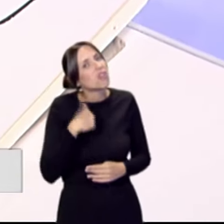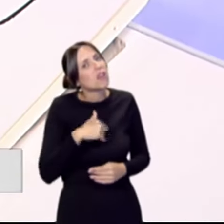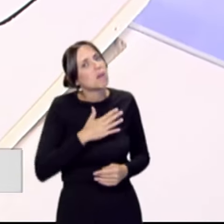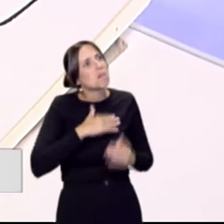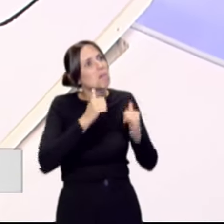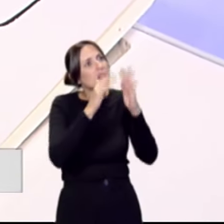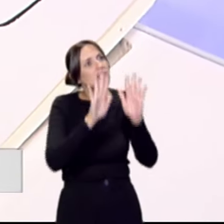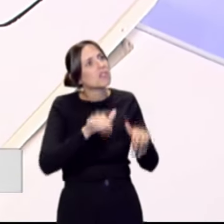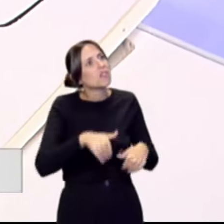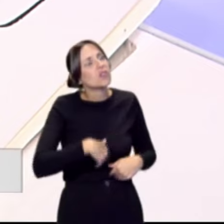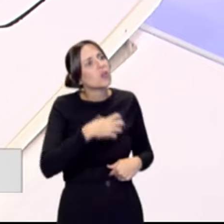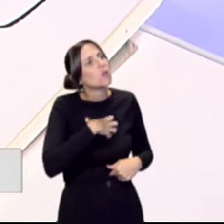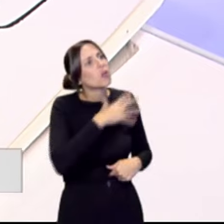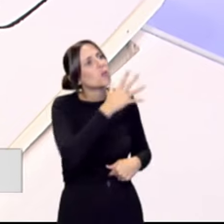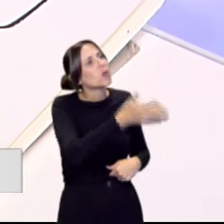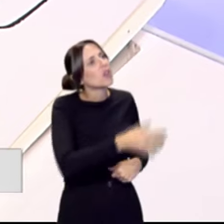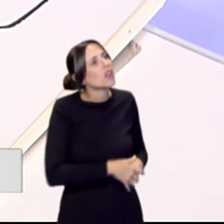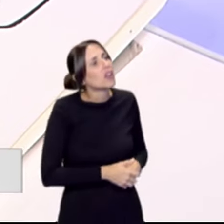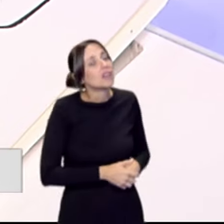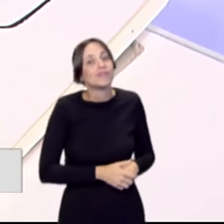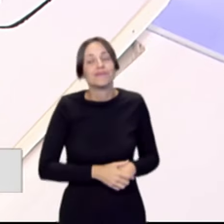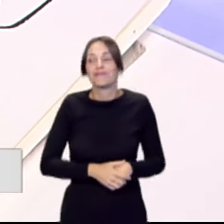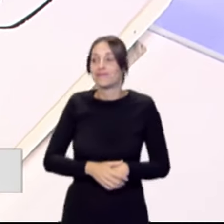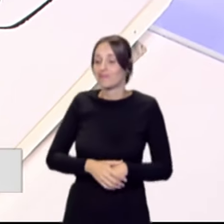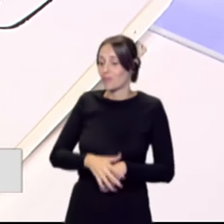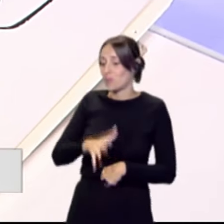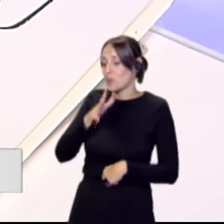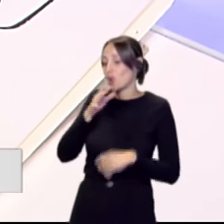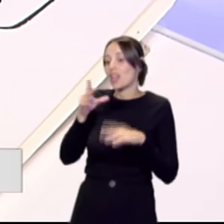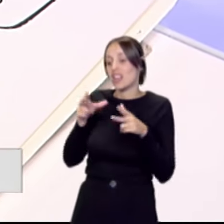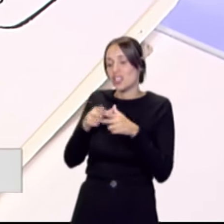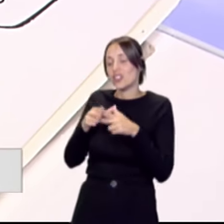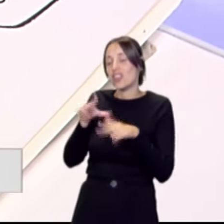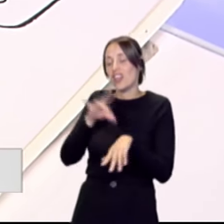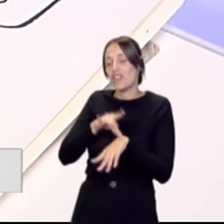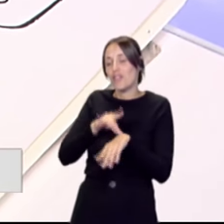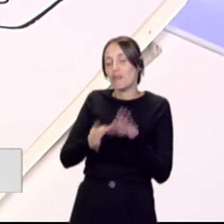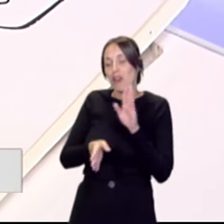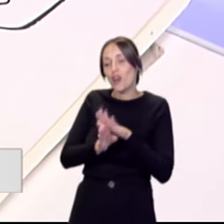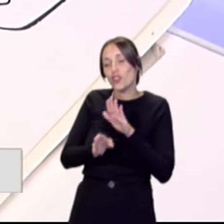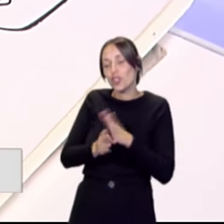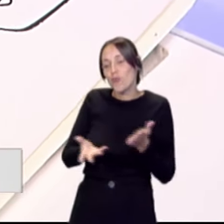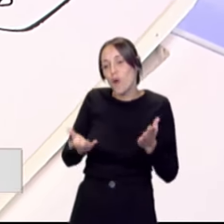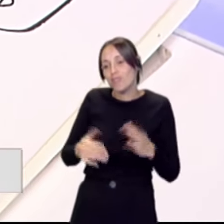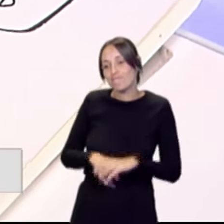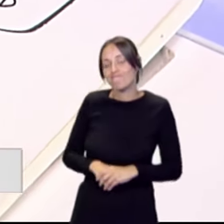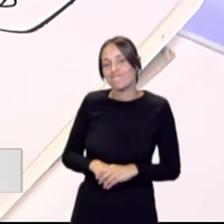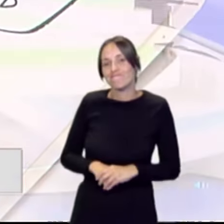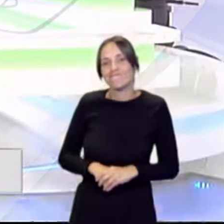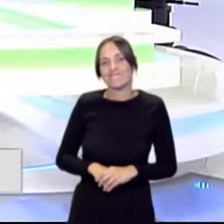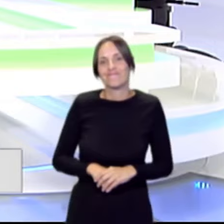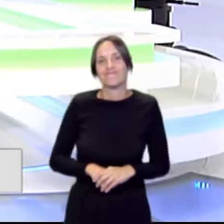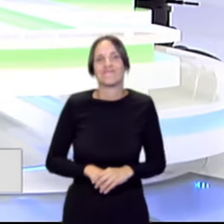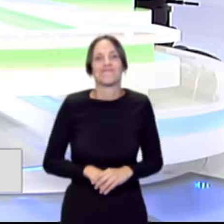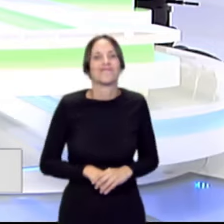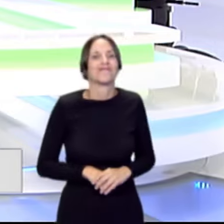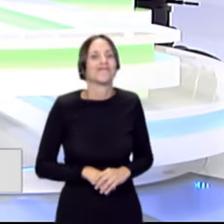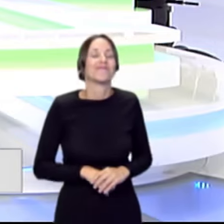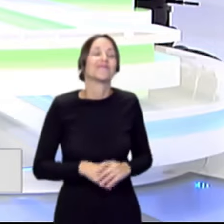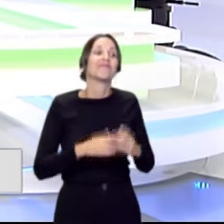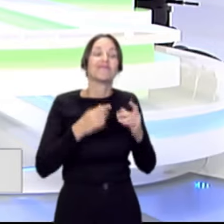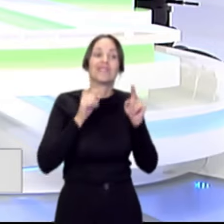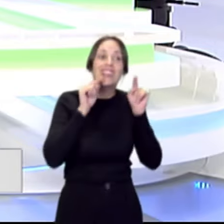casa? Dice, porque la que sigue enferma es la sociedad. Pues sí, es verdad. Sí, es verdad. Pues es así. Y ese es el problema que hoy en